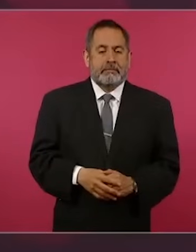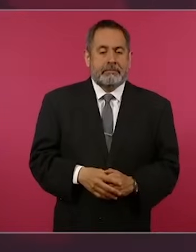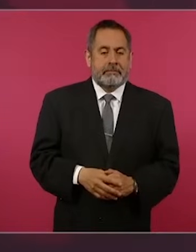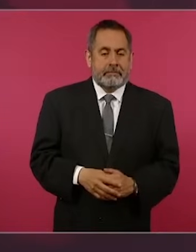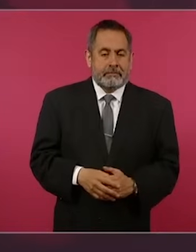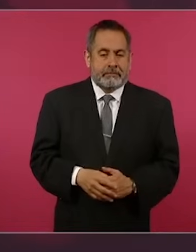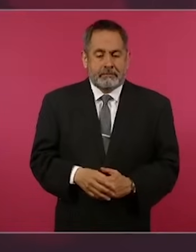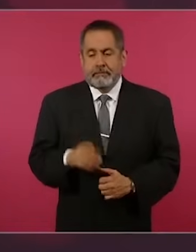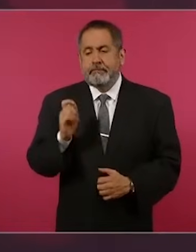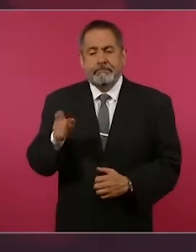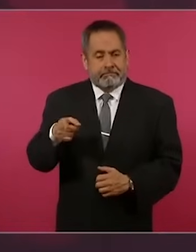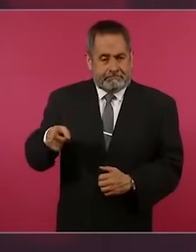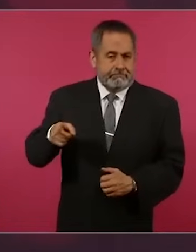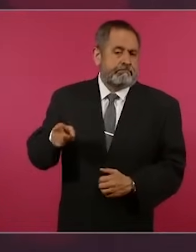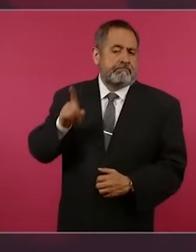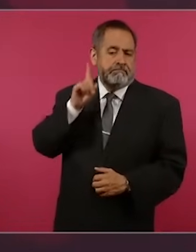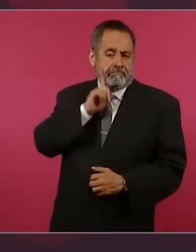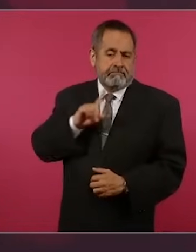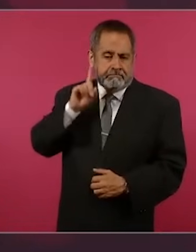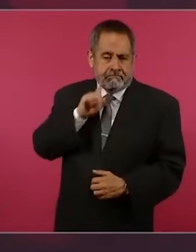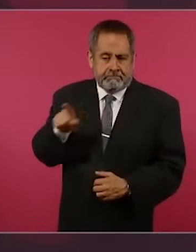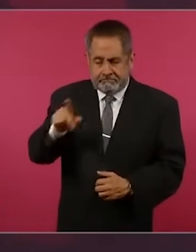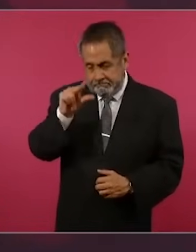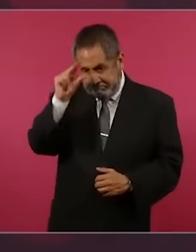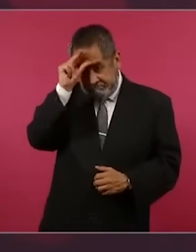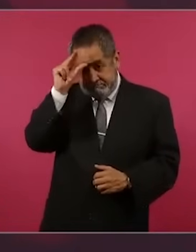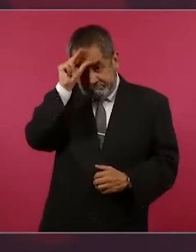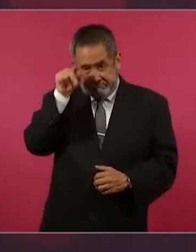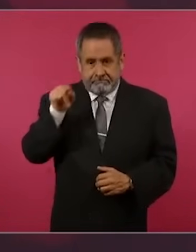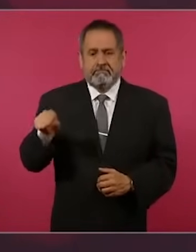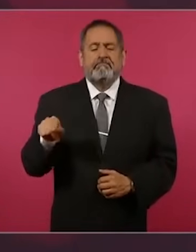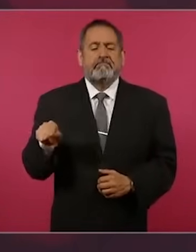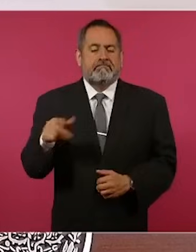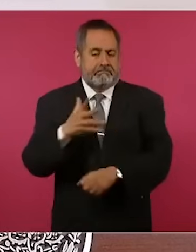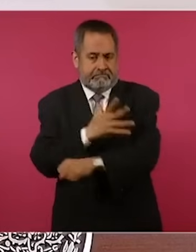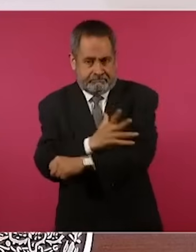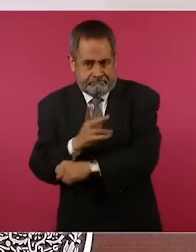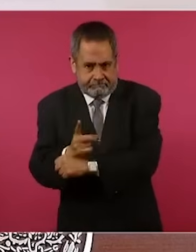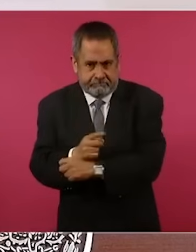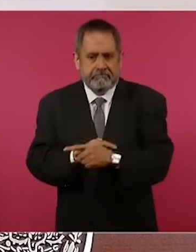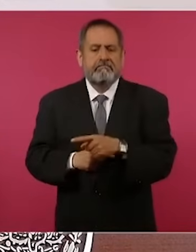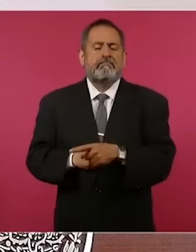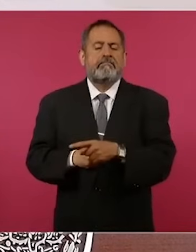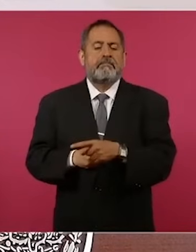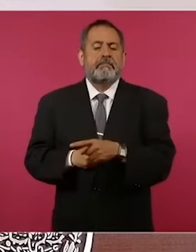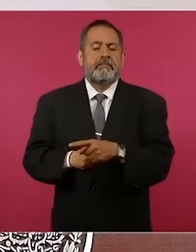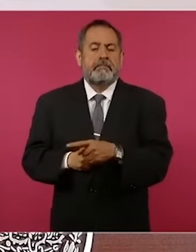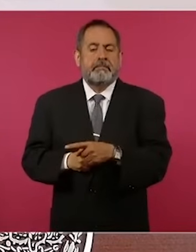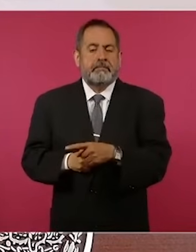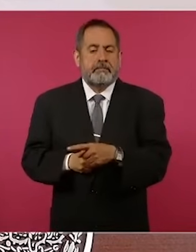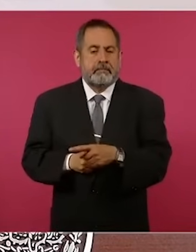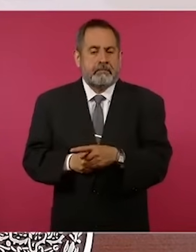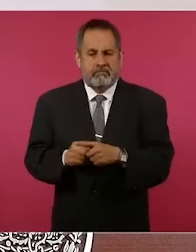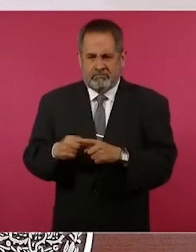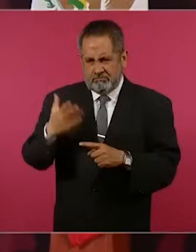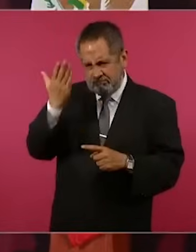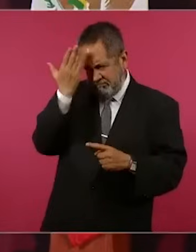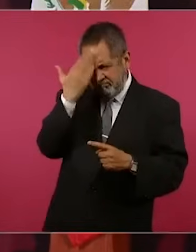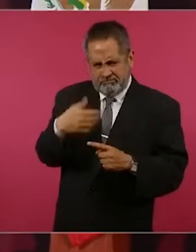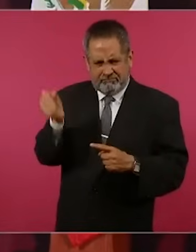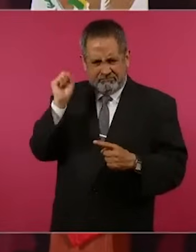ser una mujer inteligente, honesta, con mucha